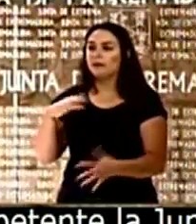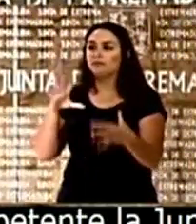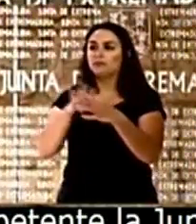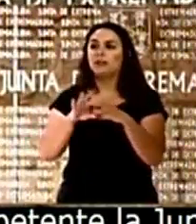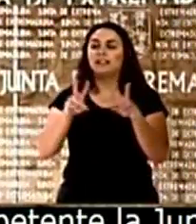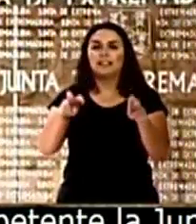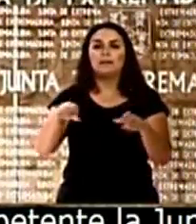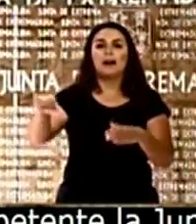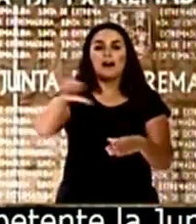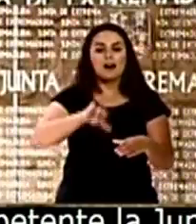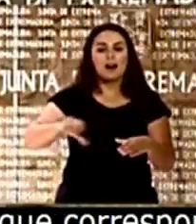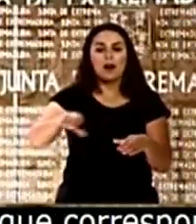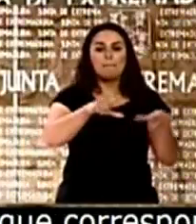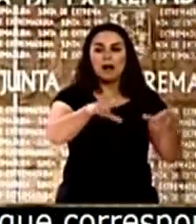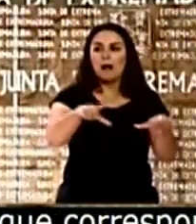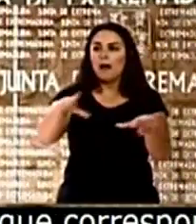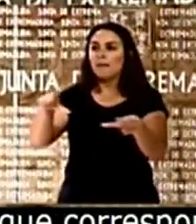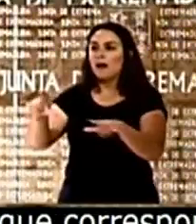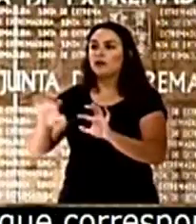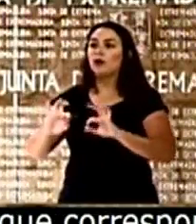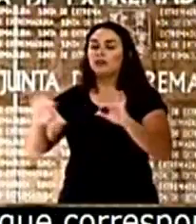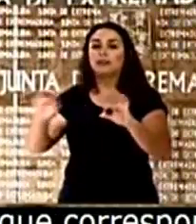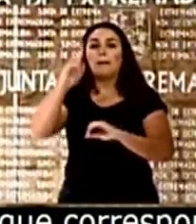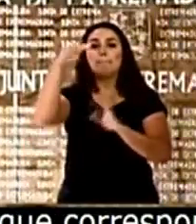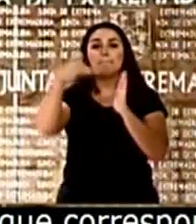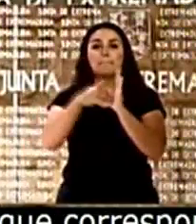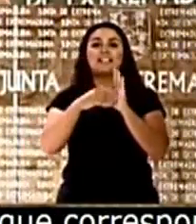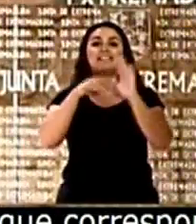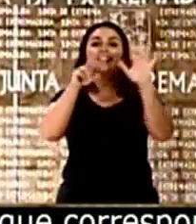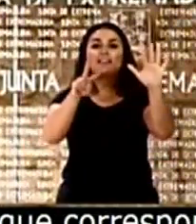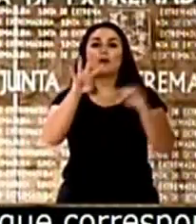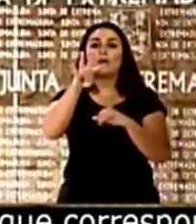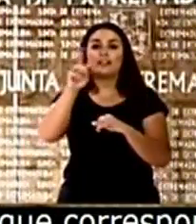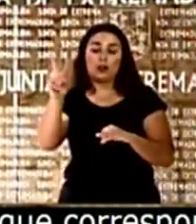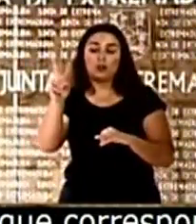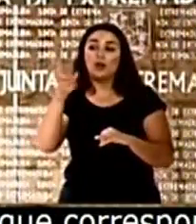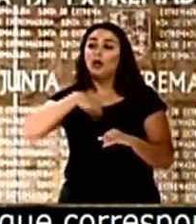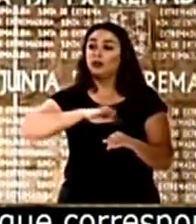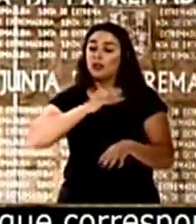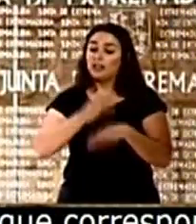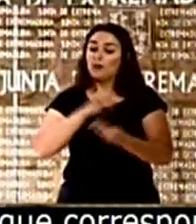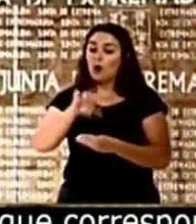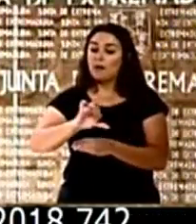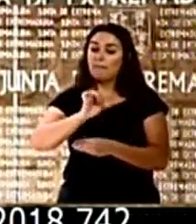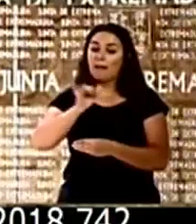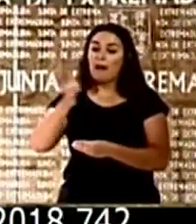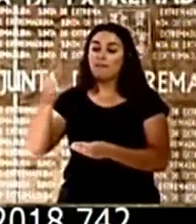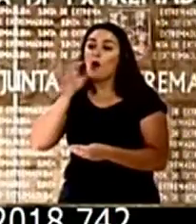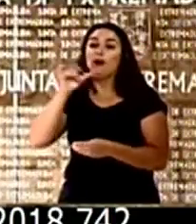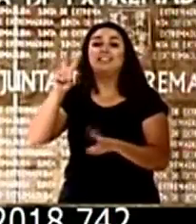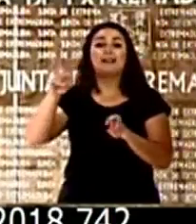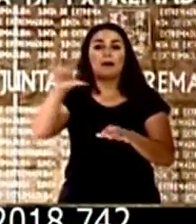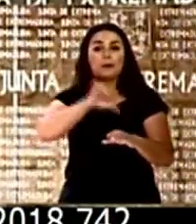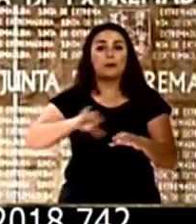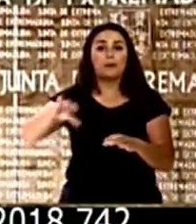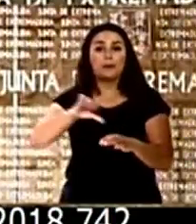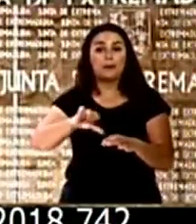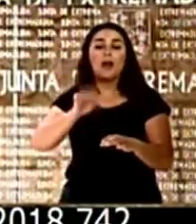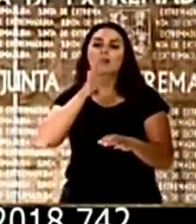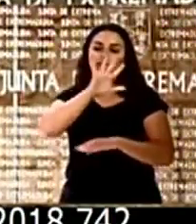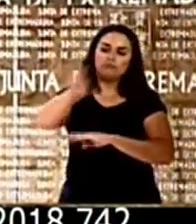toma de riego de cada parcela, en concreto 1.742. Esto que hacemos hoy, que aprobamos con los regadíos de Navalvillar de Pela, se